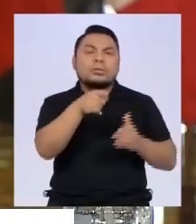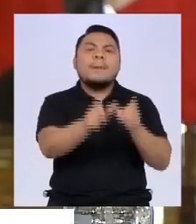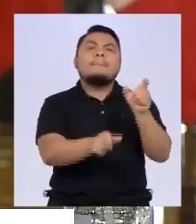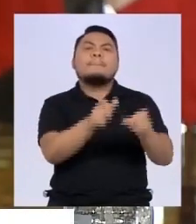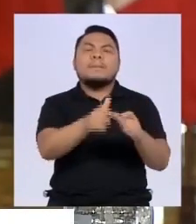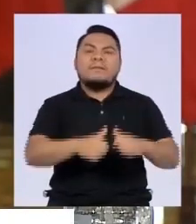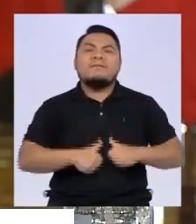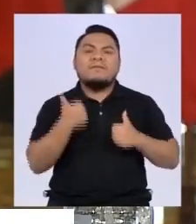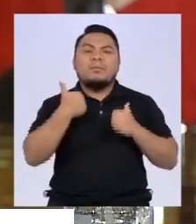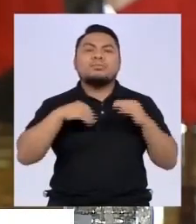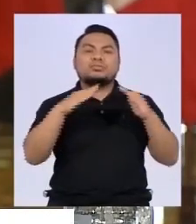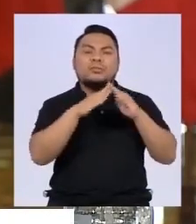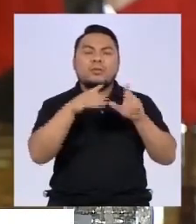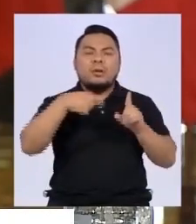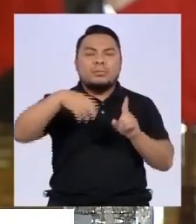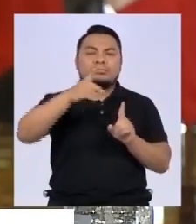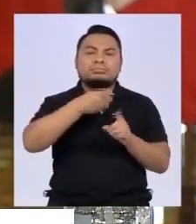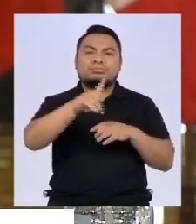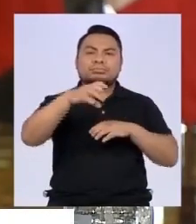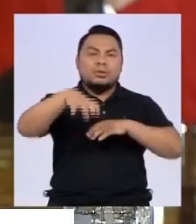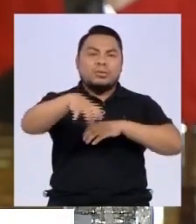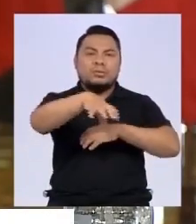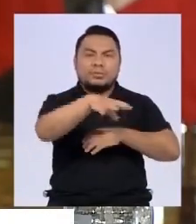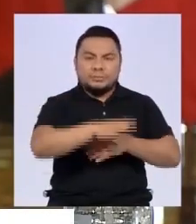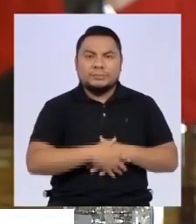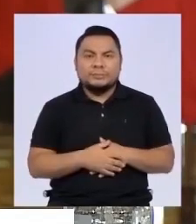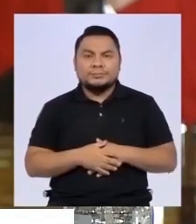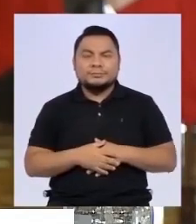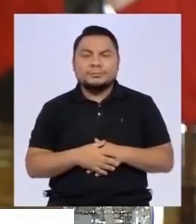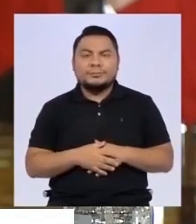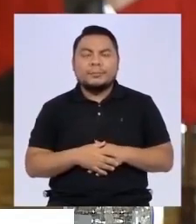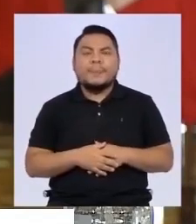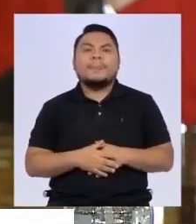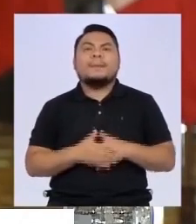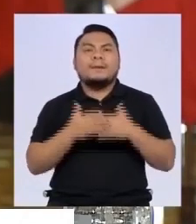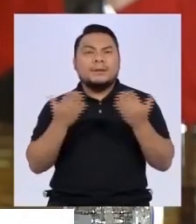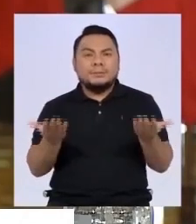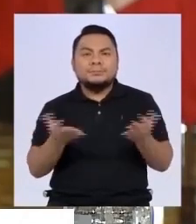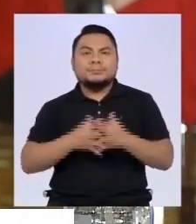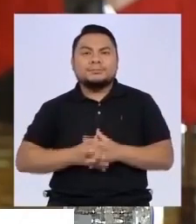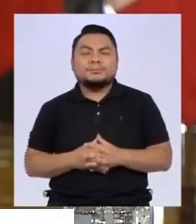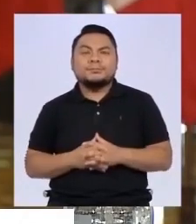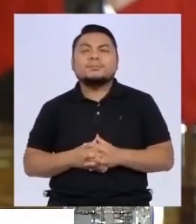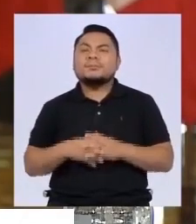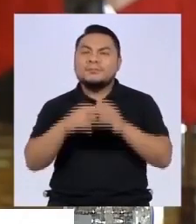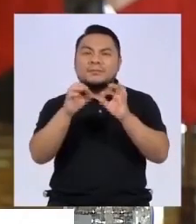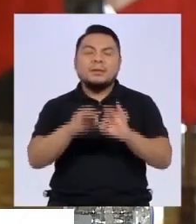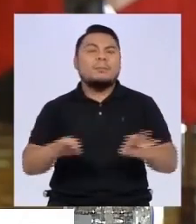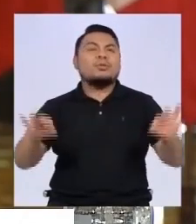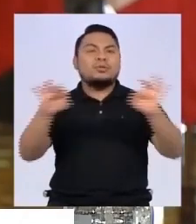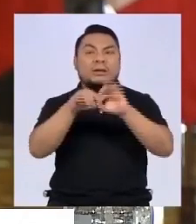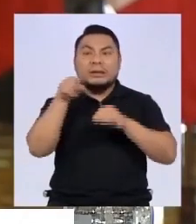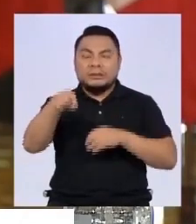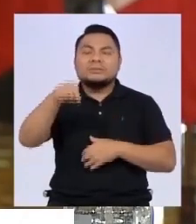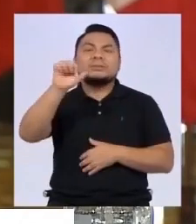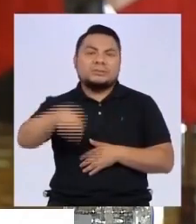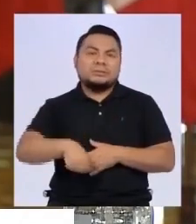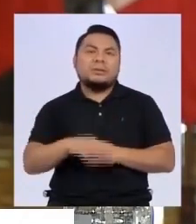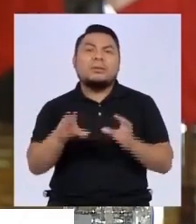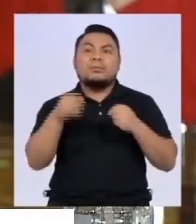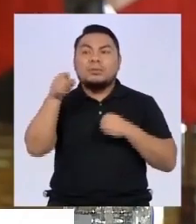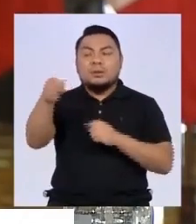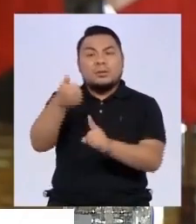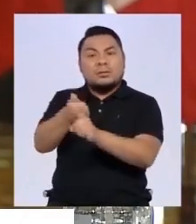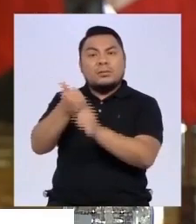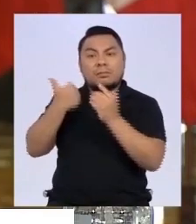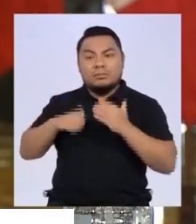la población bajo su jurisdicción. En consecuencia, ¿es importante eso? Sí, porque los